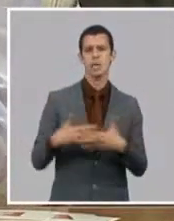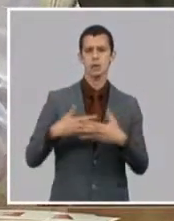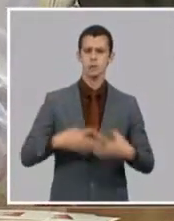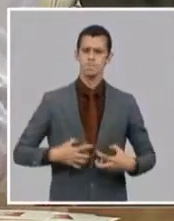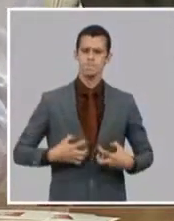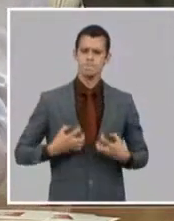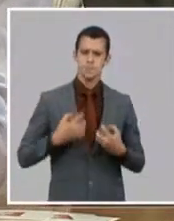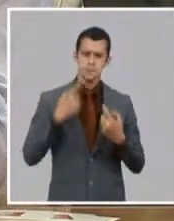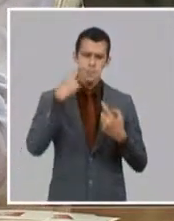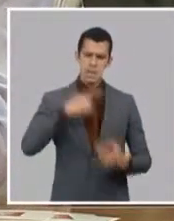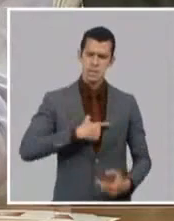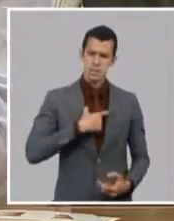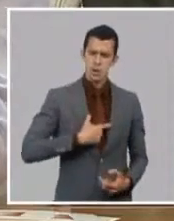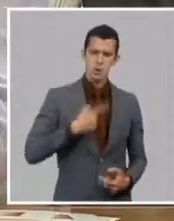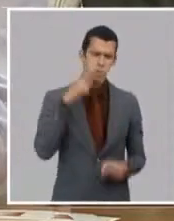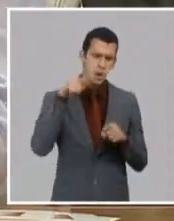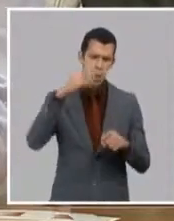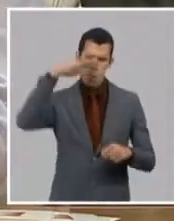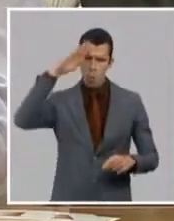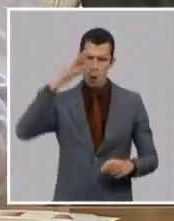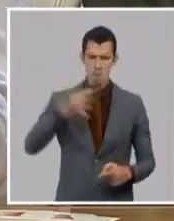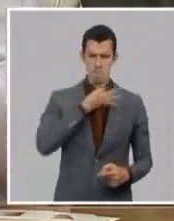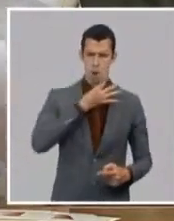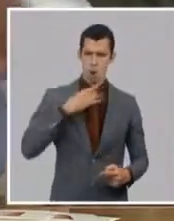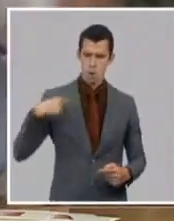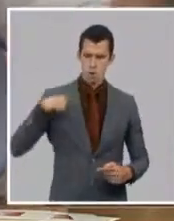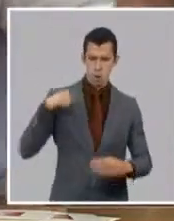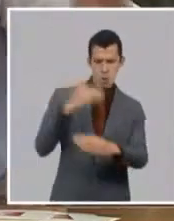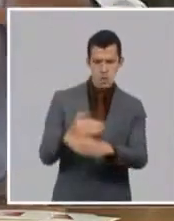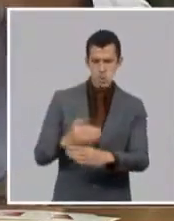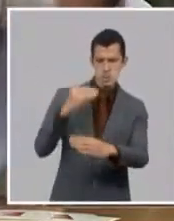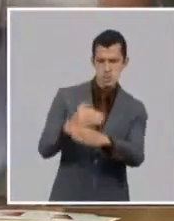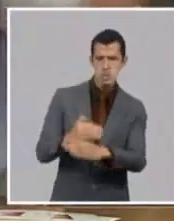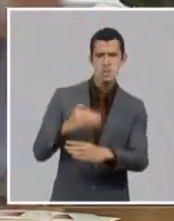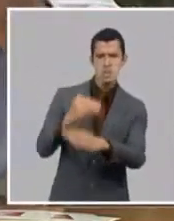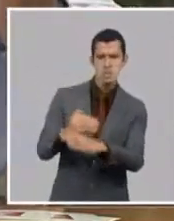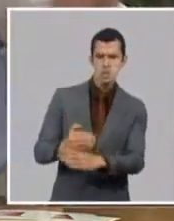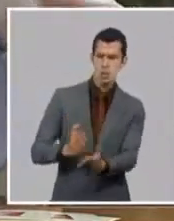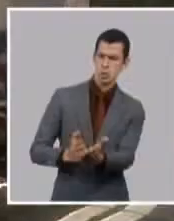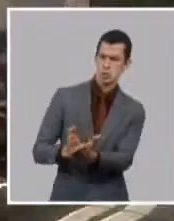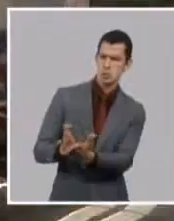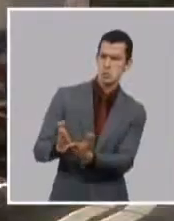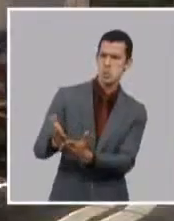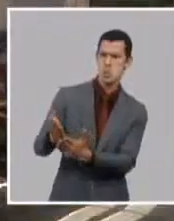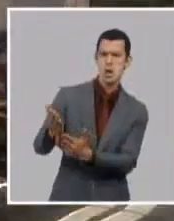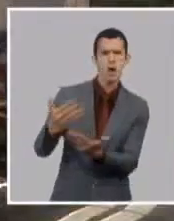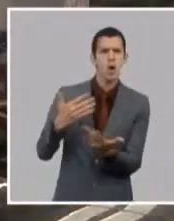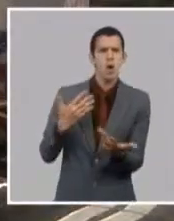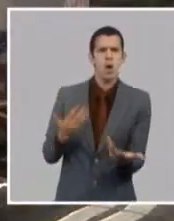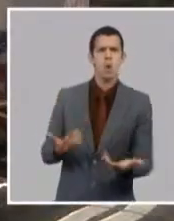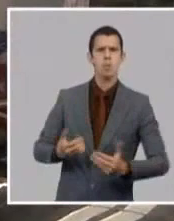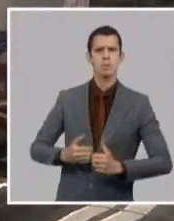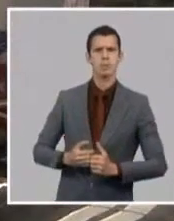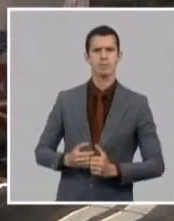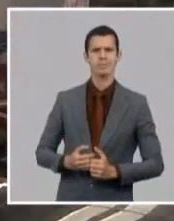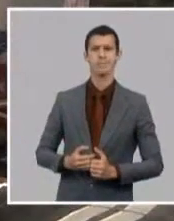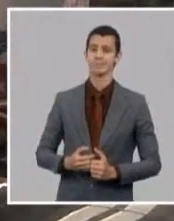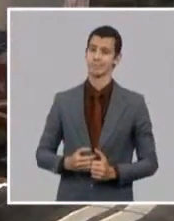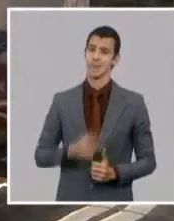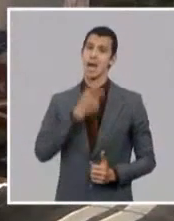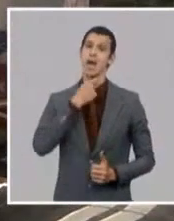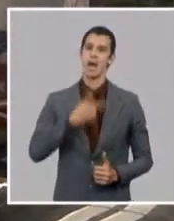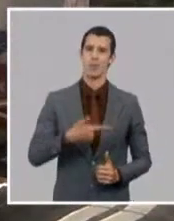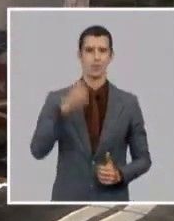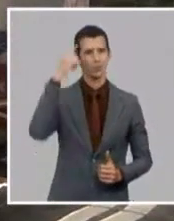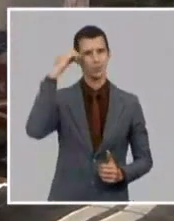en comunidad. Cómo hay esa gracia cubana de entre todos ayudarnos con la comida, con los que tienen más